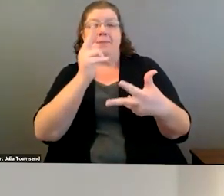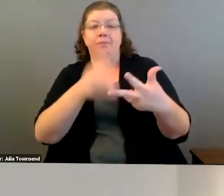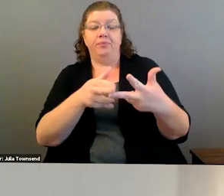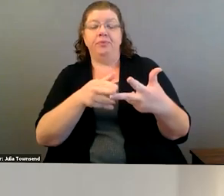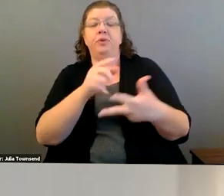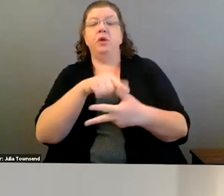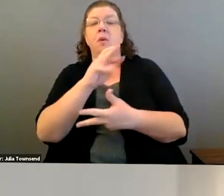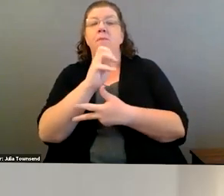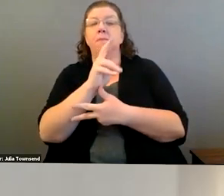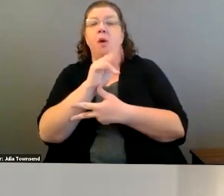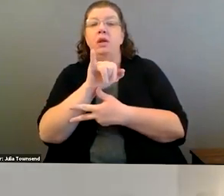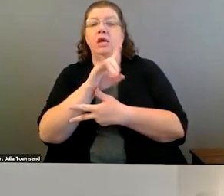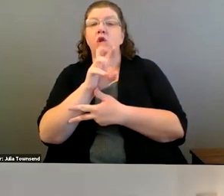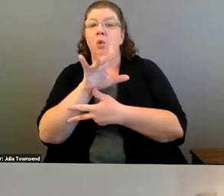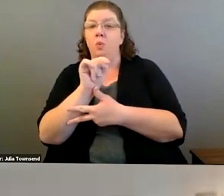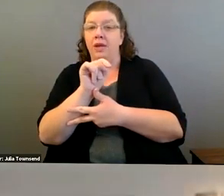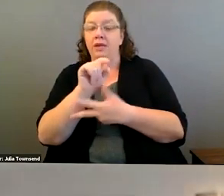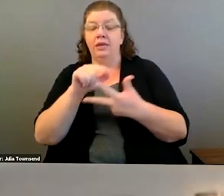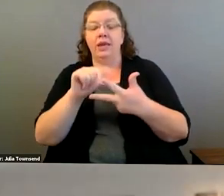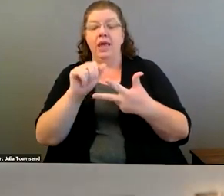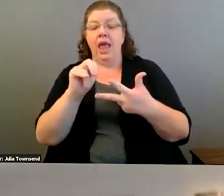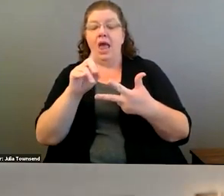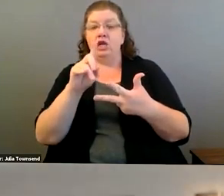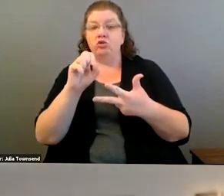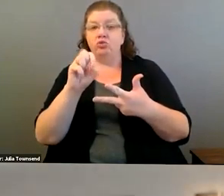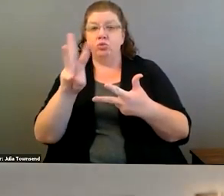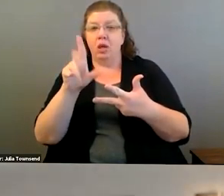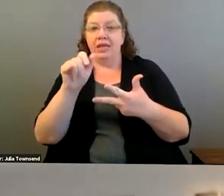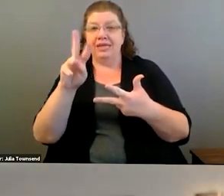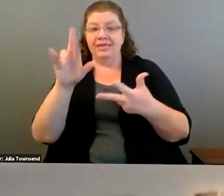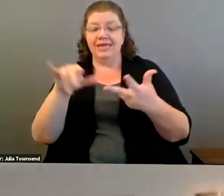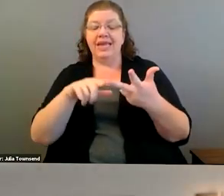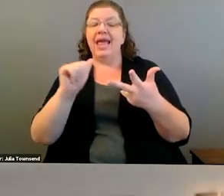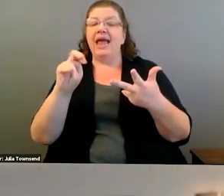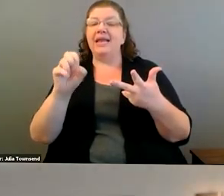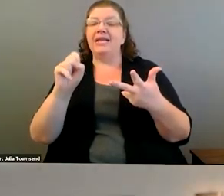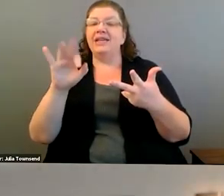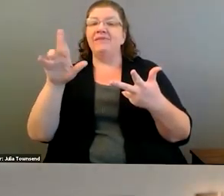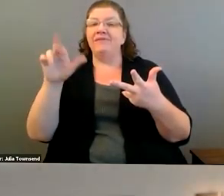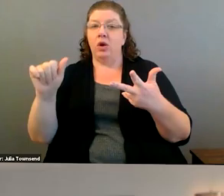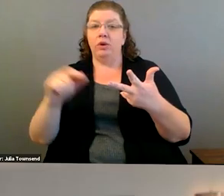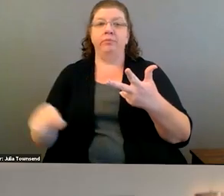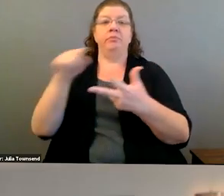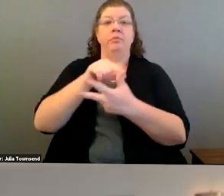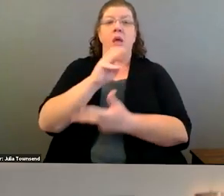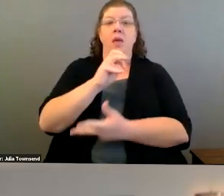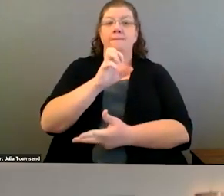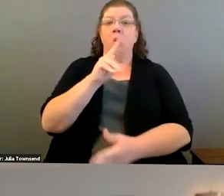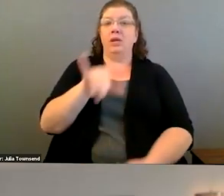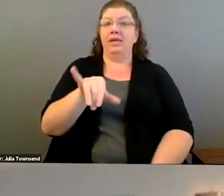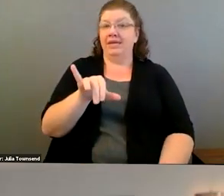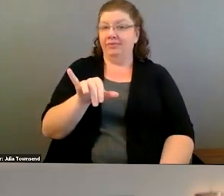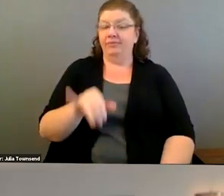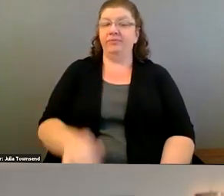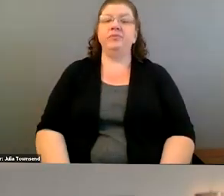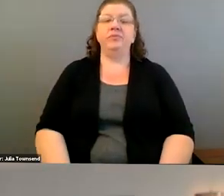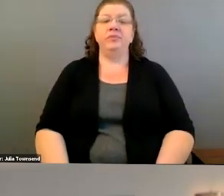monitores andrew lincoln y ana cepeda y voy a comenzar con monitor